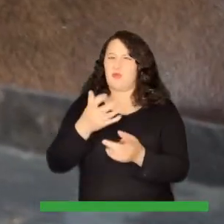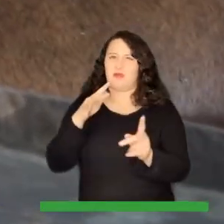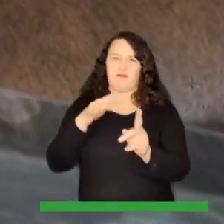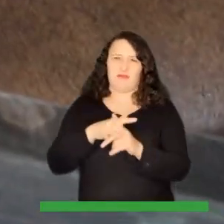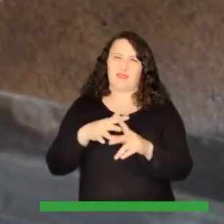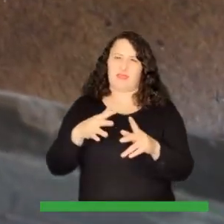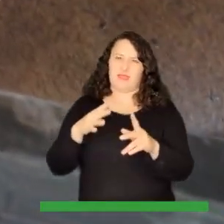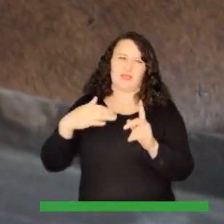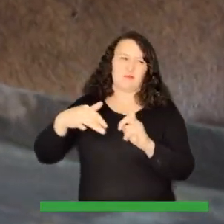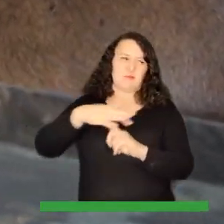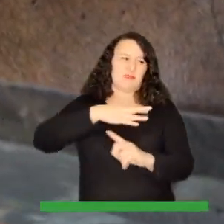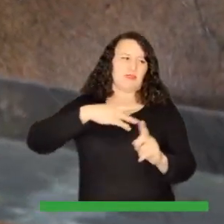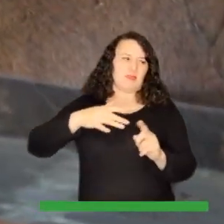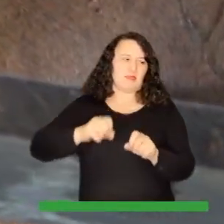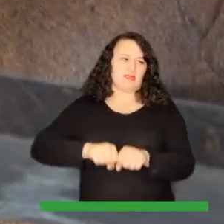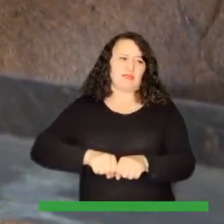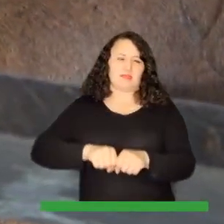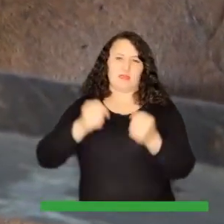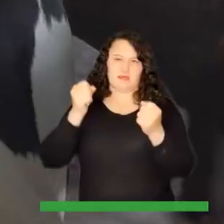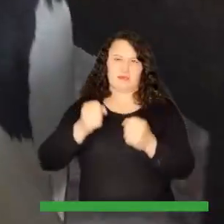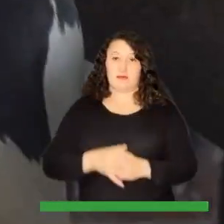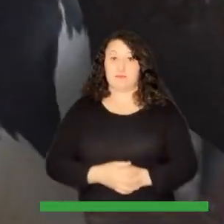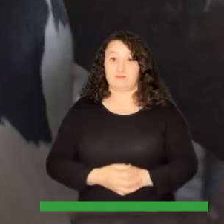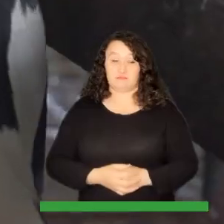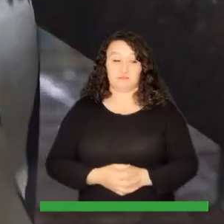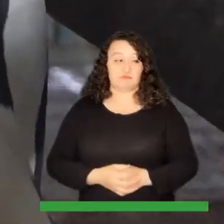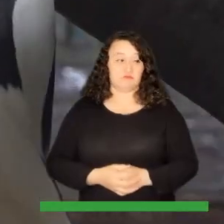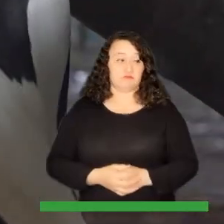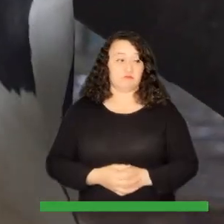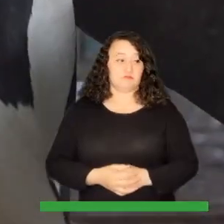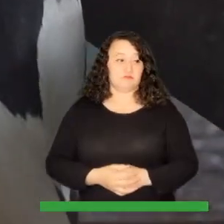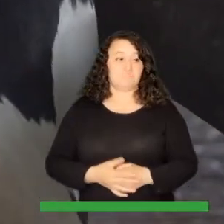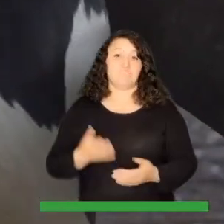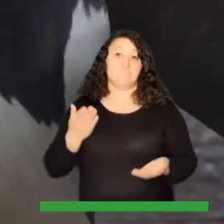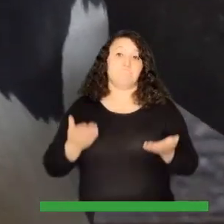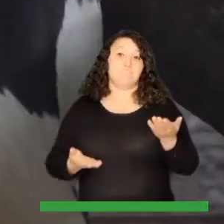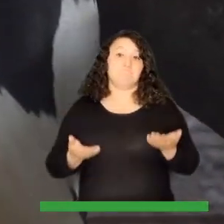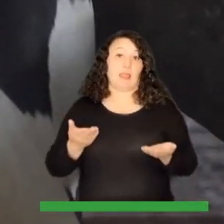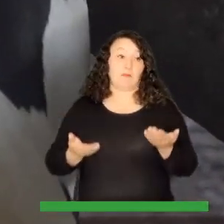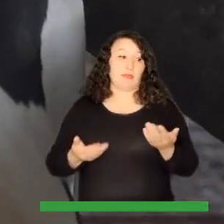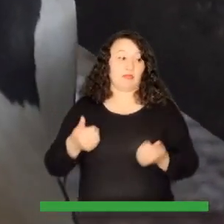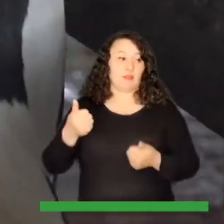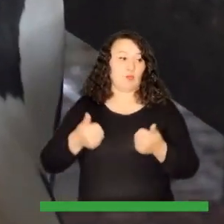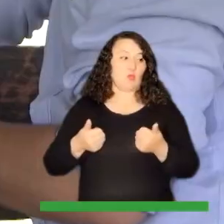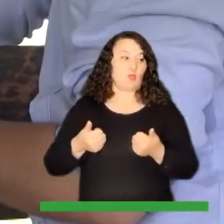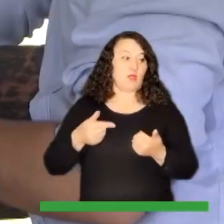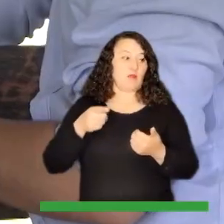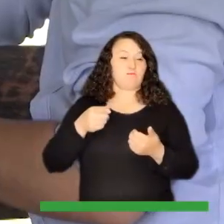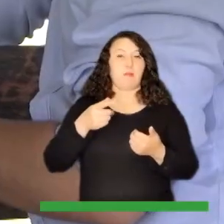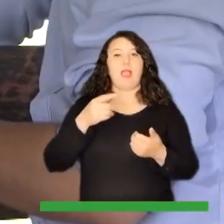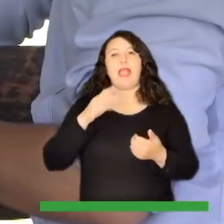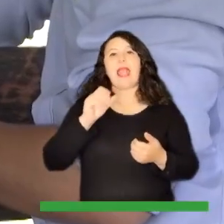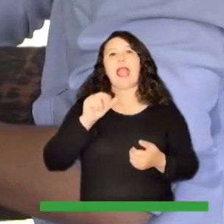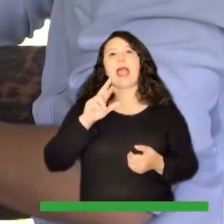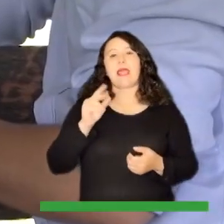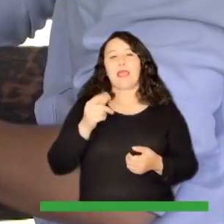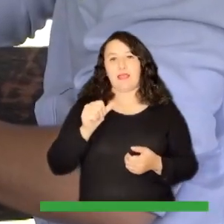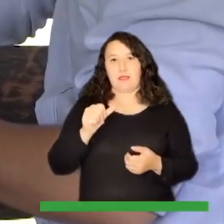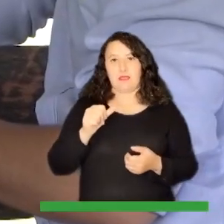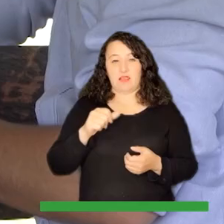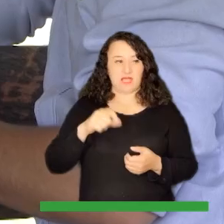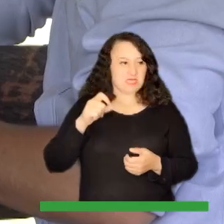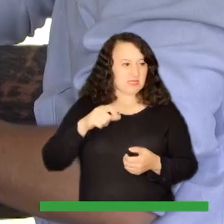mucho daño al ambiente, principalmente al suelo. Y lo hacemos dependiendo de la carga parasitaria. Es decir, si